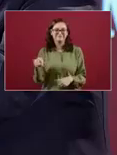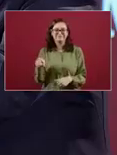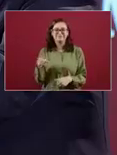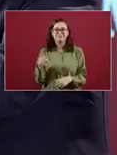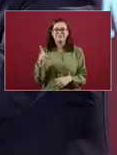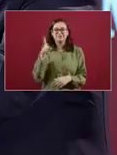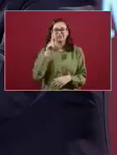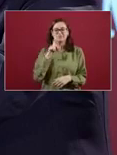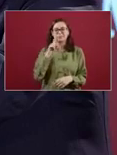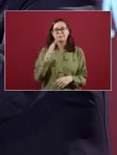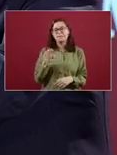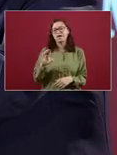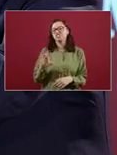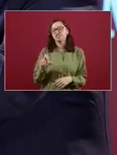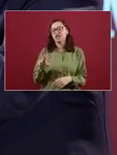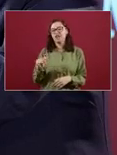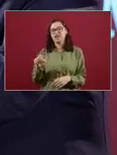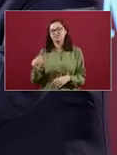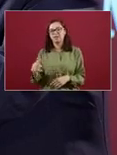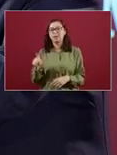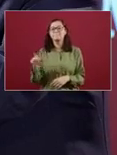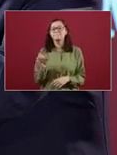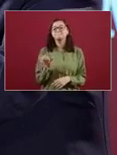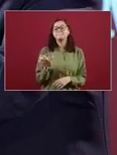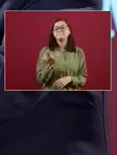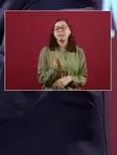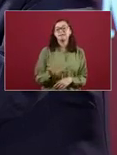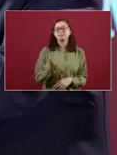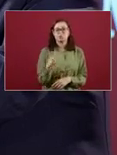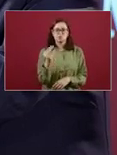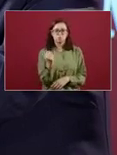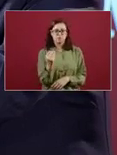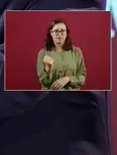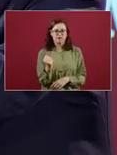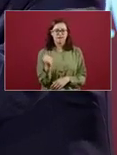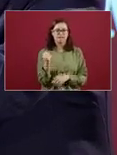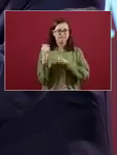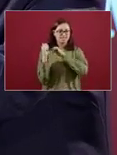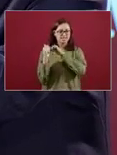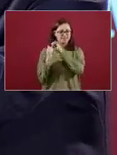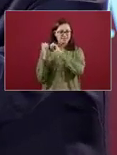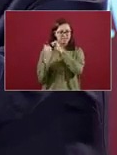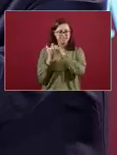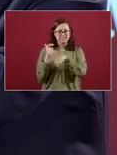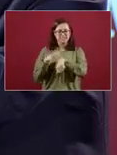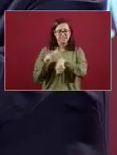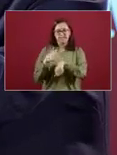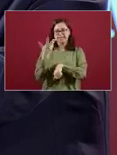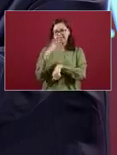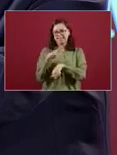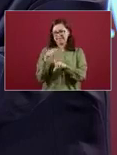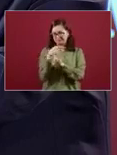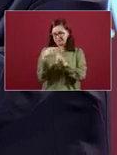la señora Bachelet, el martes 9 de abril a las 10:30.